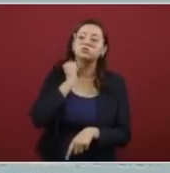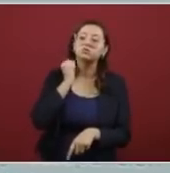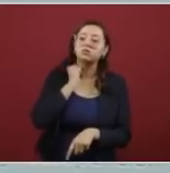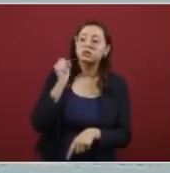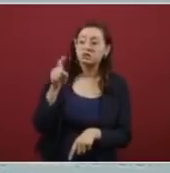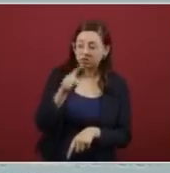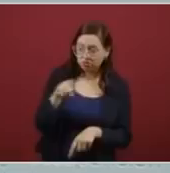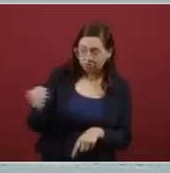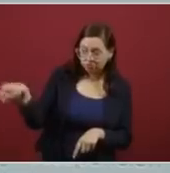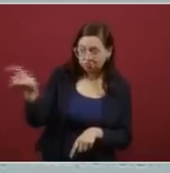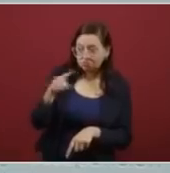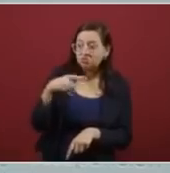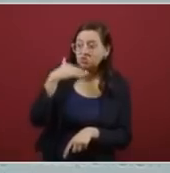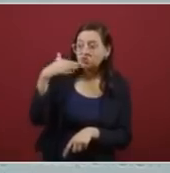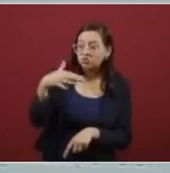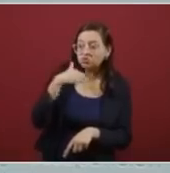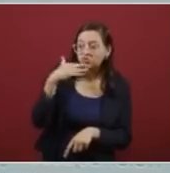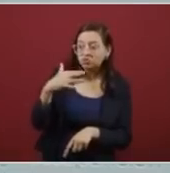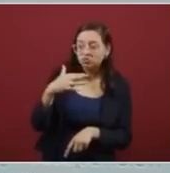Y como